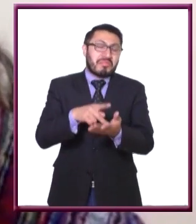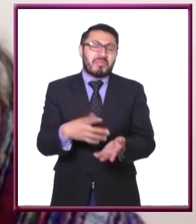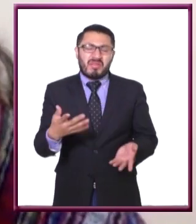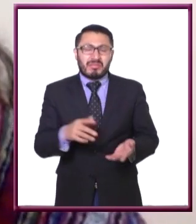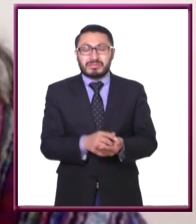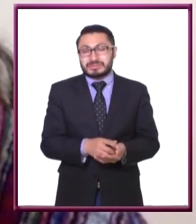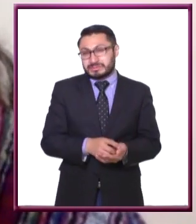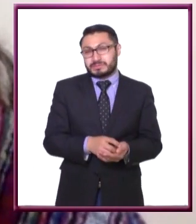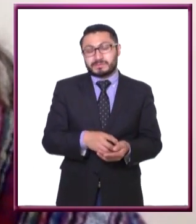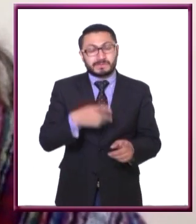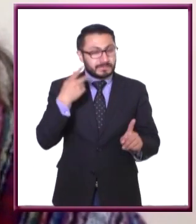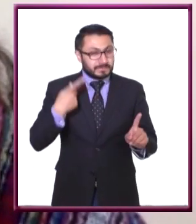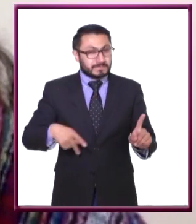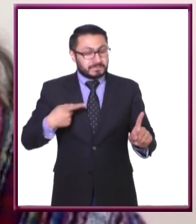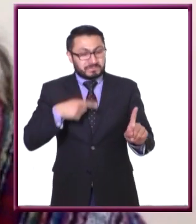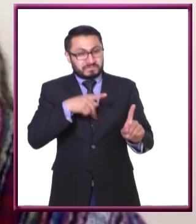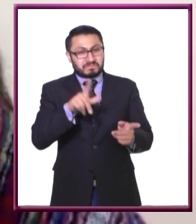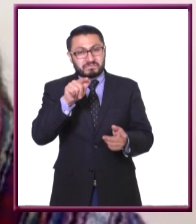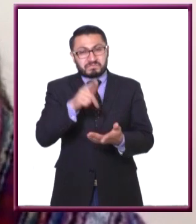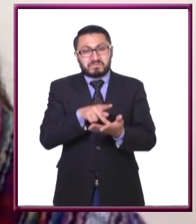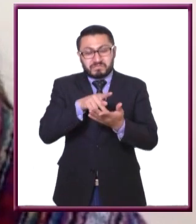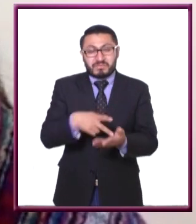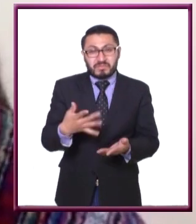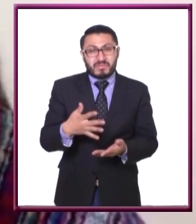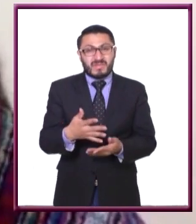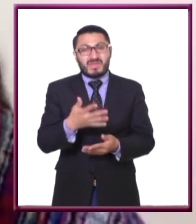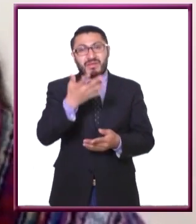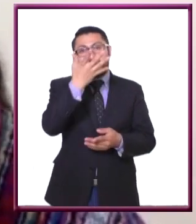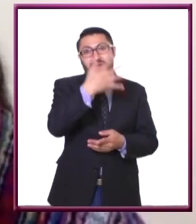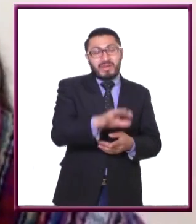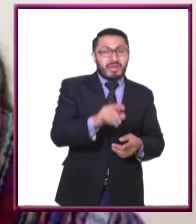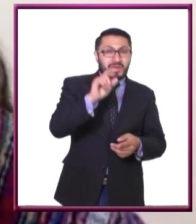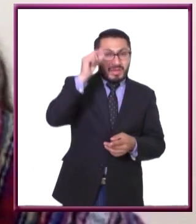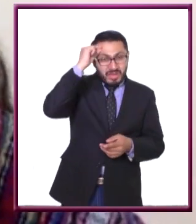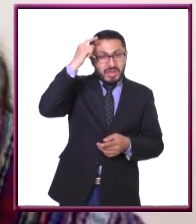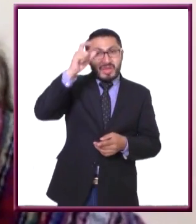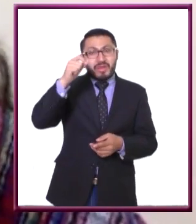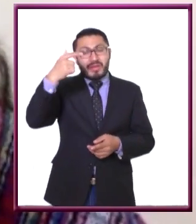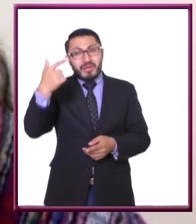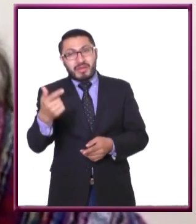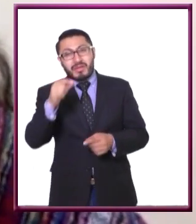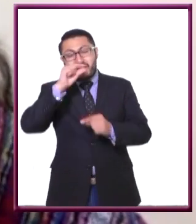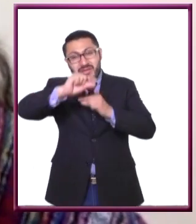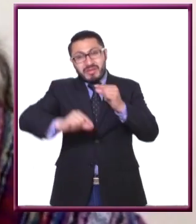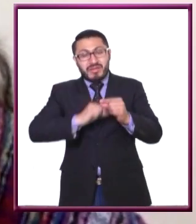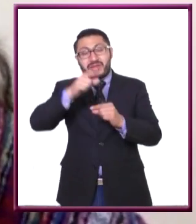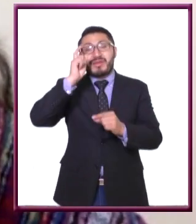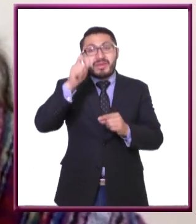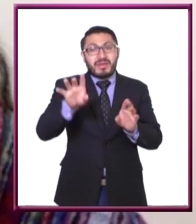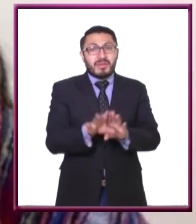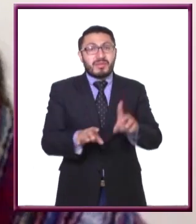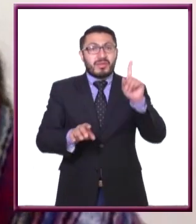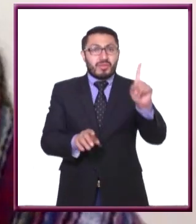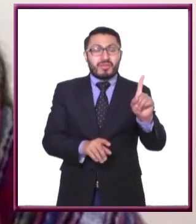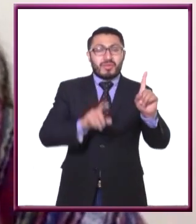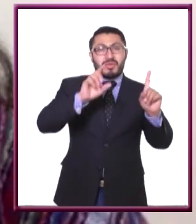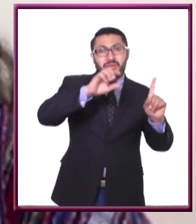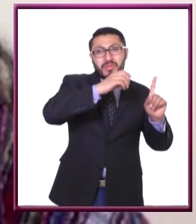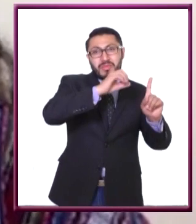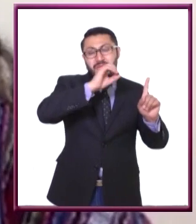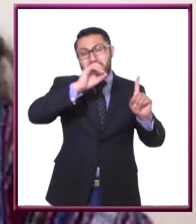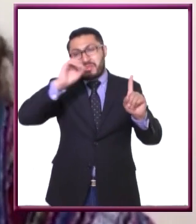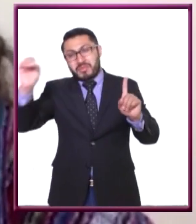kilogramos, más o menos tenemos del orden como de 10 a la 27 átomos. Esto quiere decir es un 1